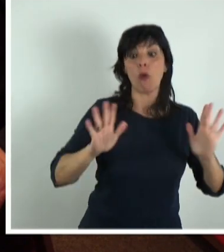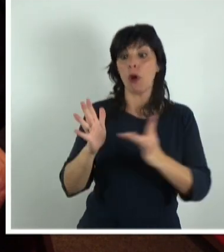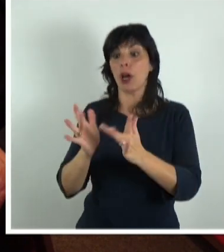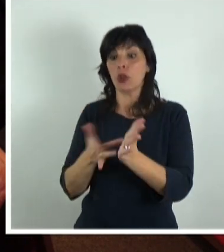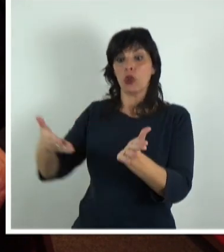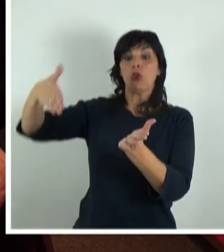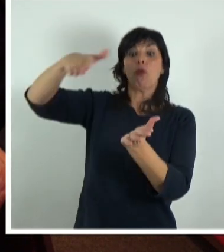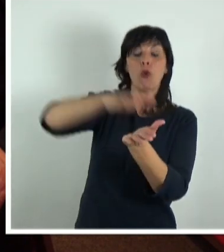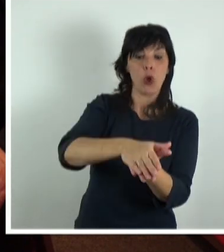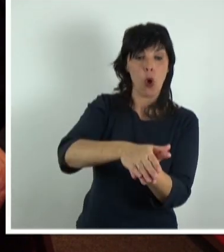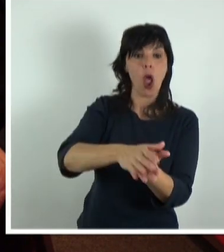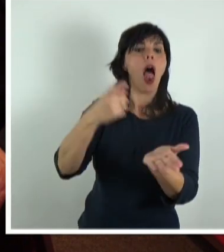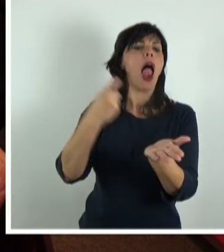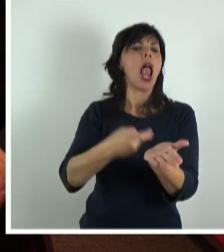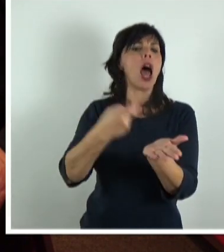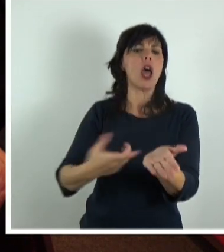la ley,